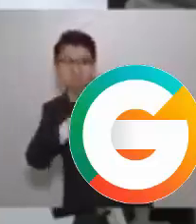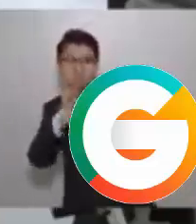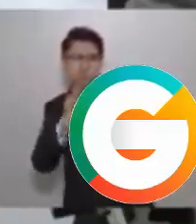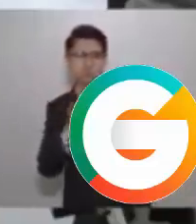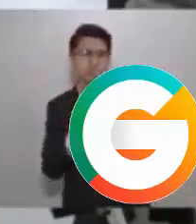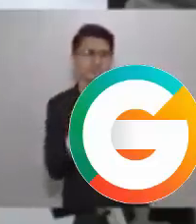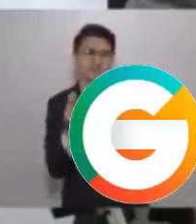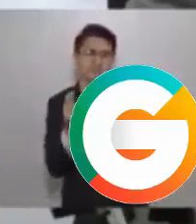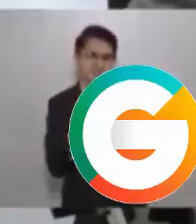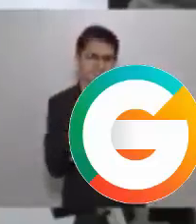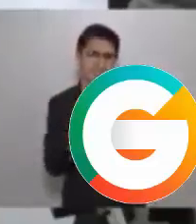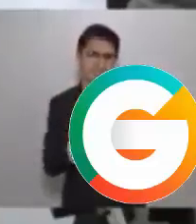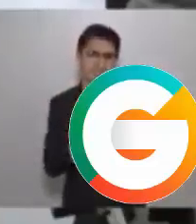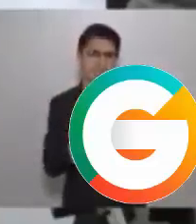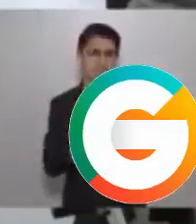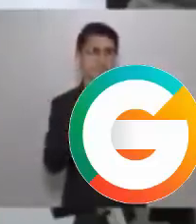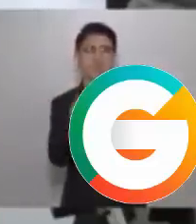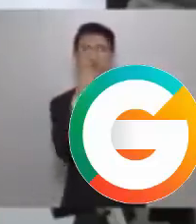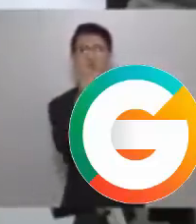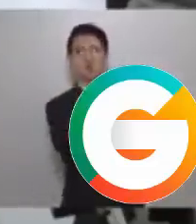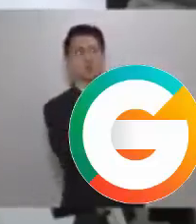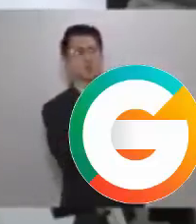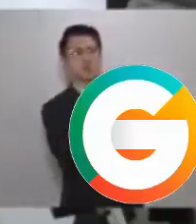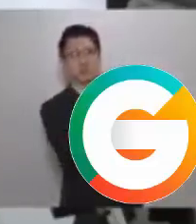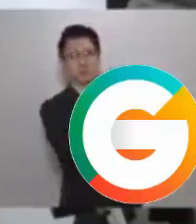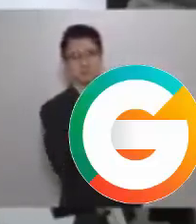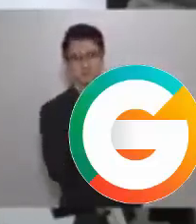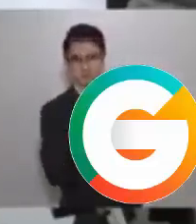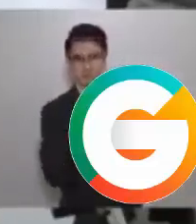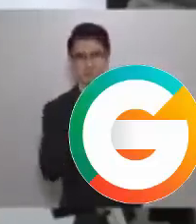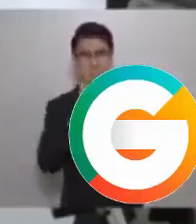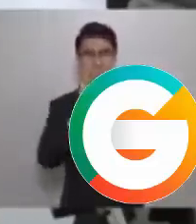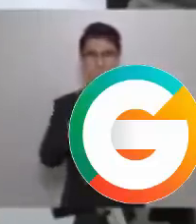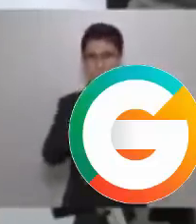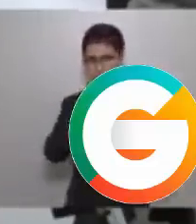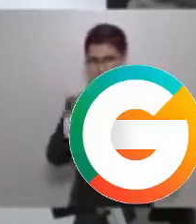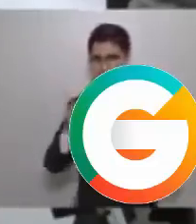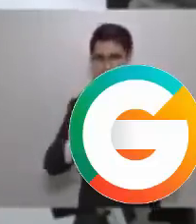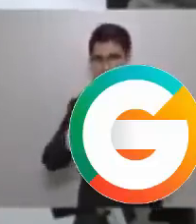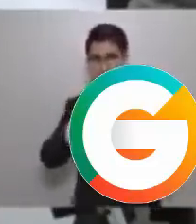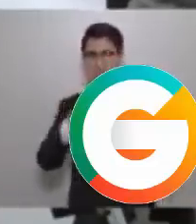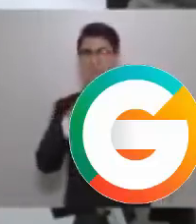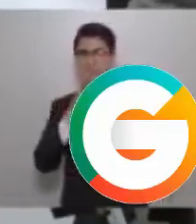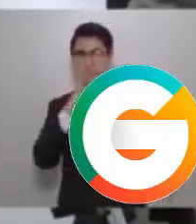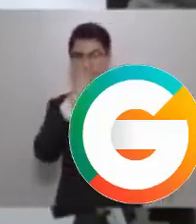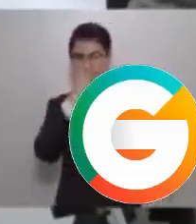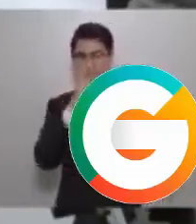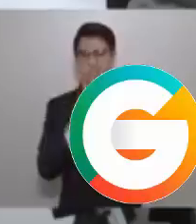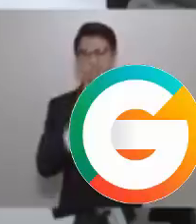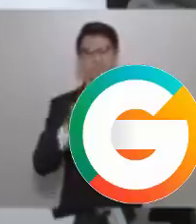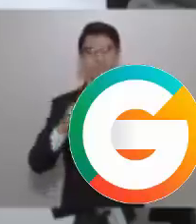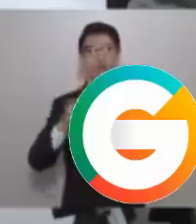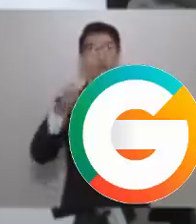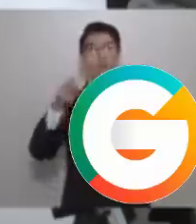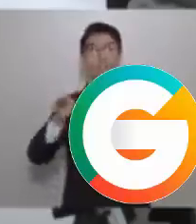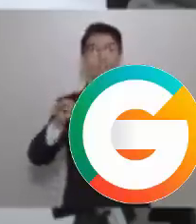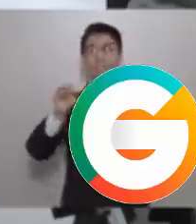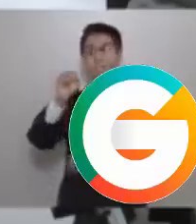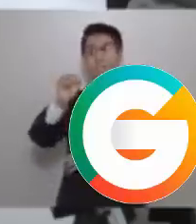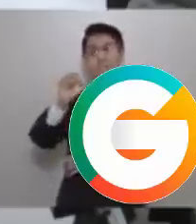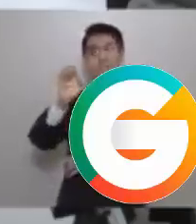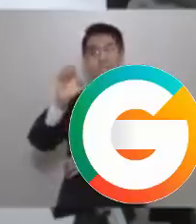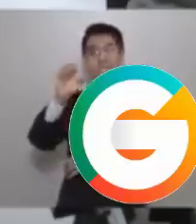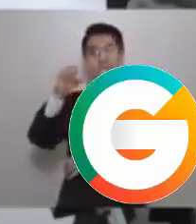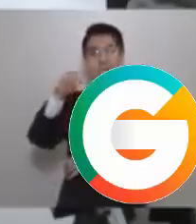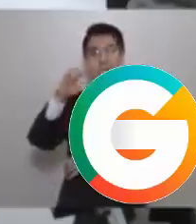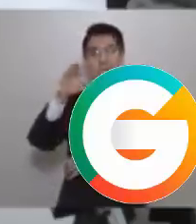homicidios. SEMEFO es el responsable de la custodia, de la necropsia y de la custodia de los cuerpos sin vida, pero es el